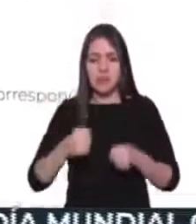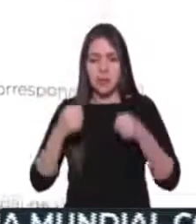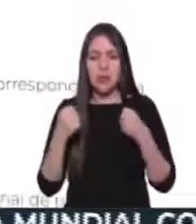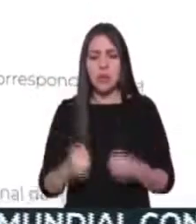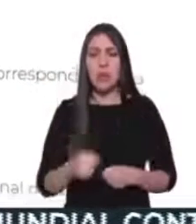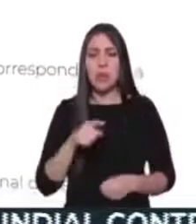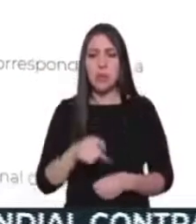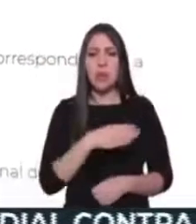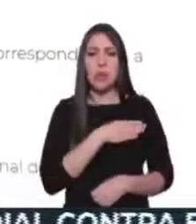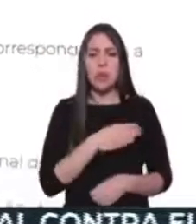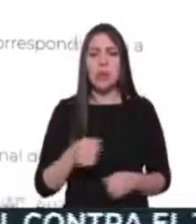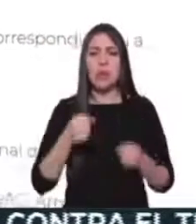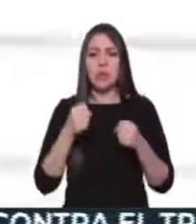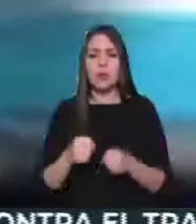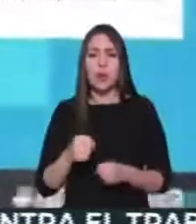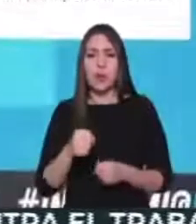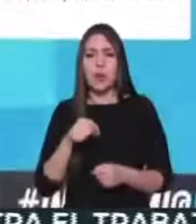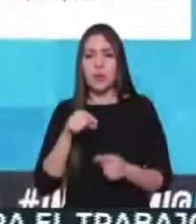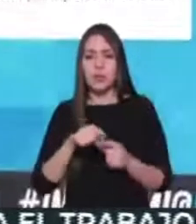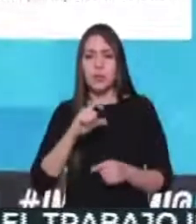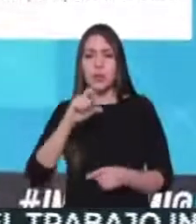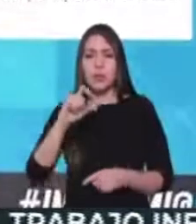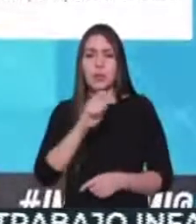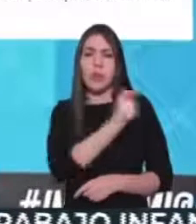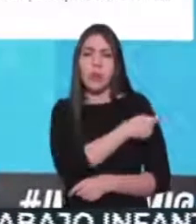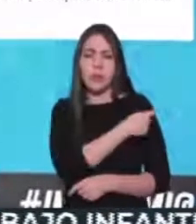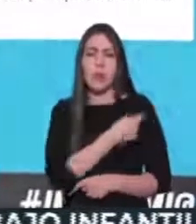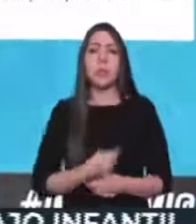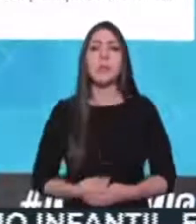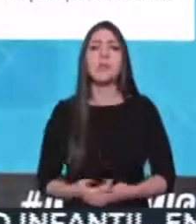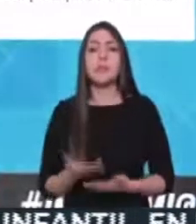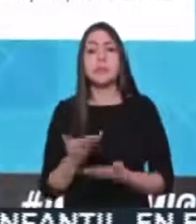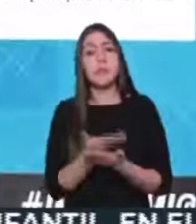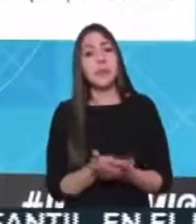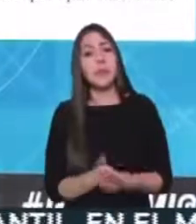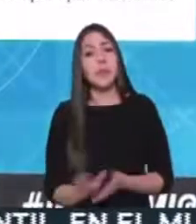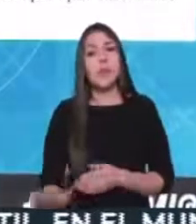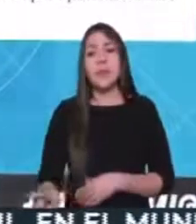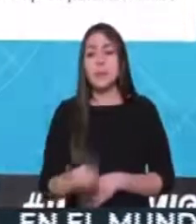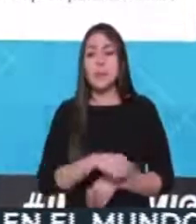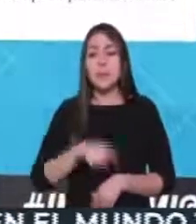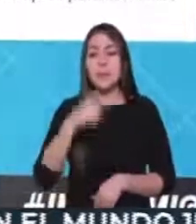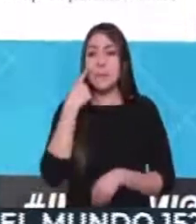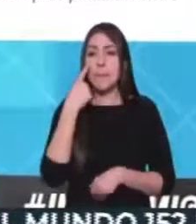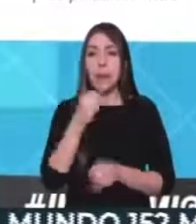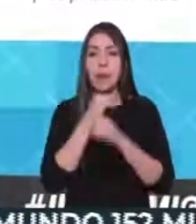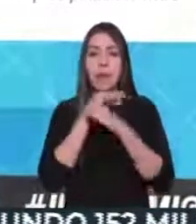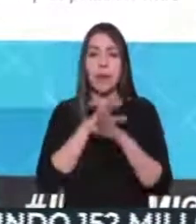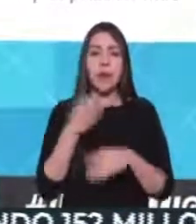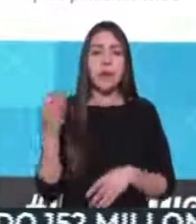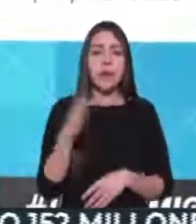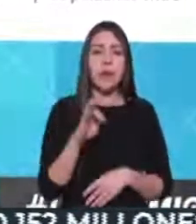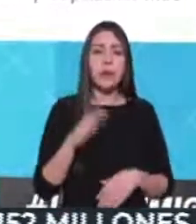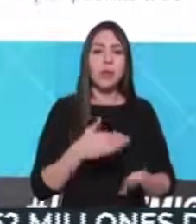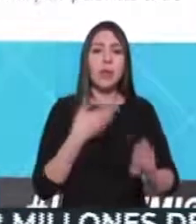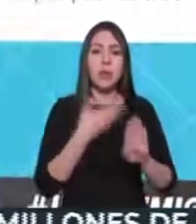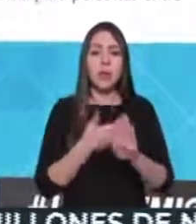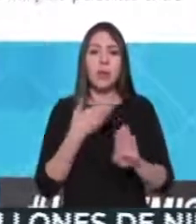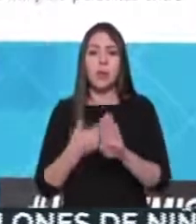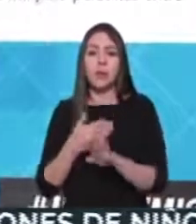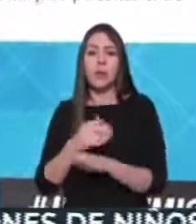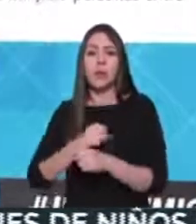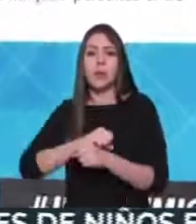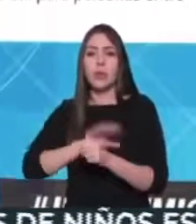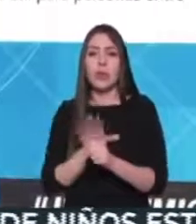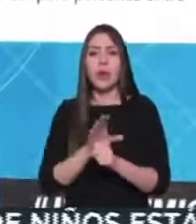su calidad, seguridad y eficacia. Además, Infodemia ha detectado noticias falsas sobre la vacuna contra la